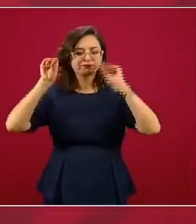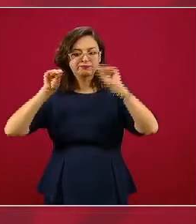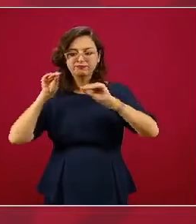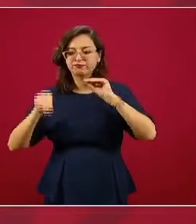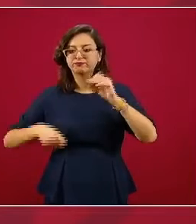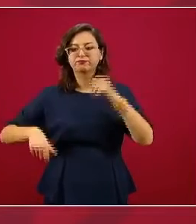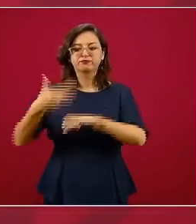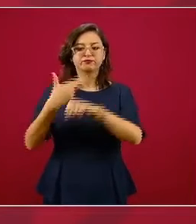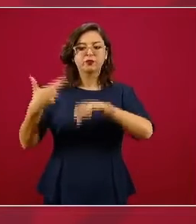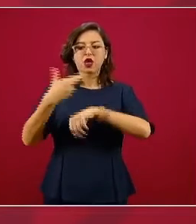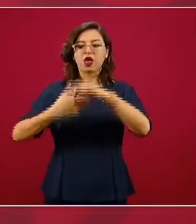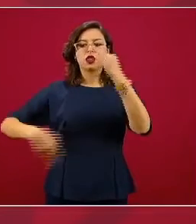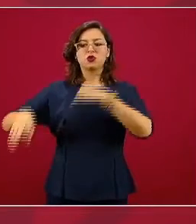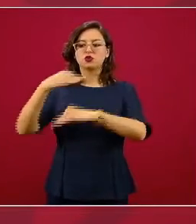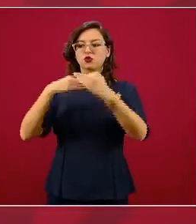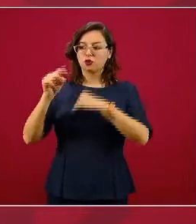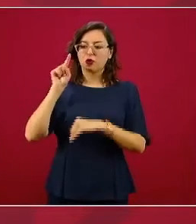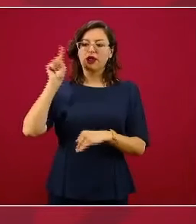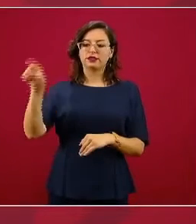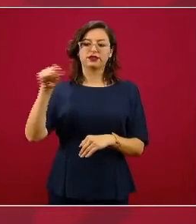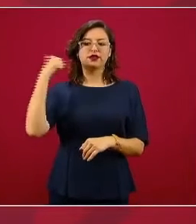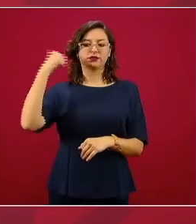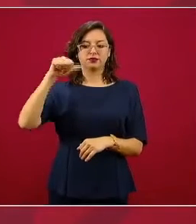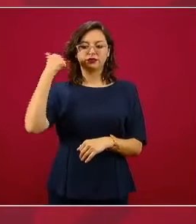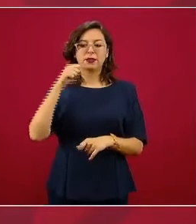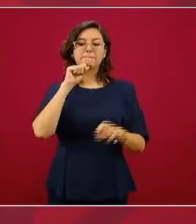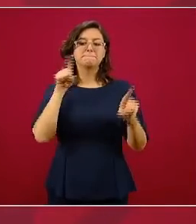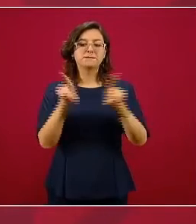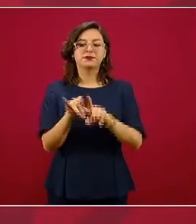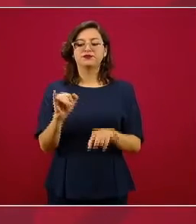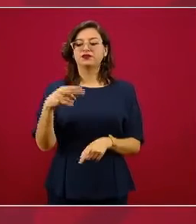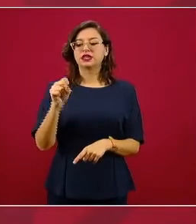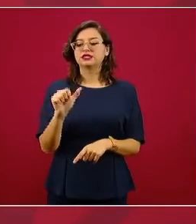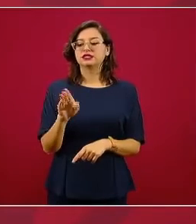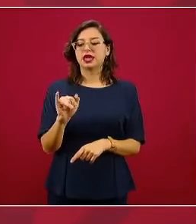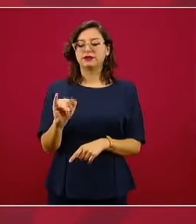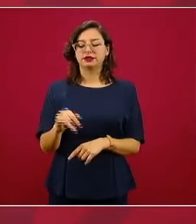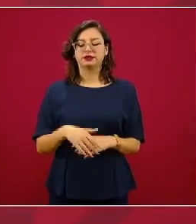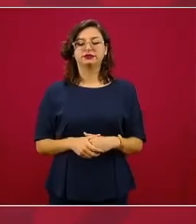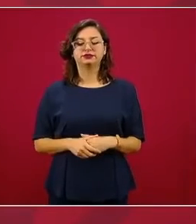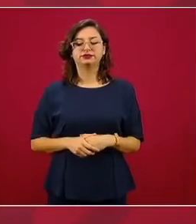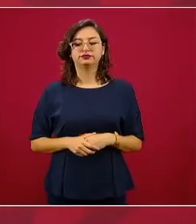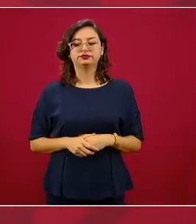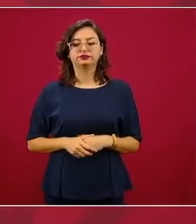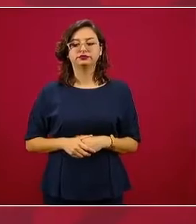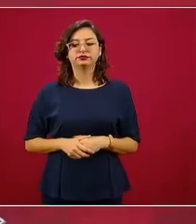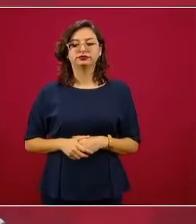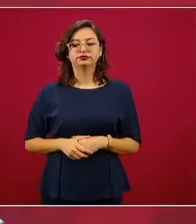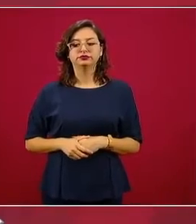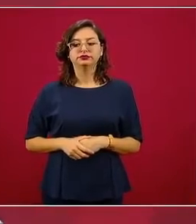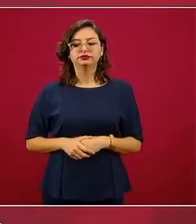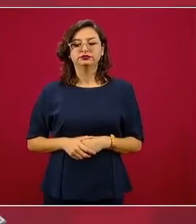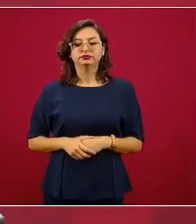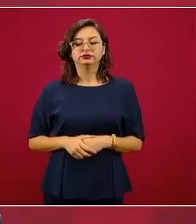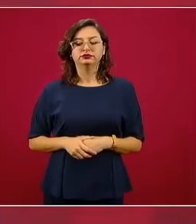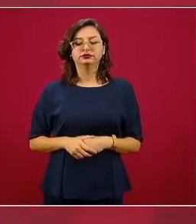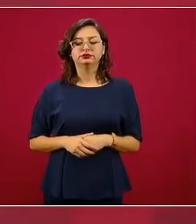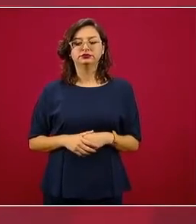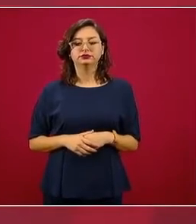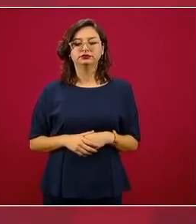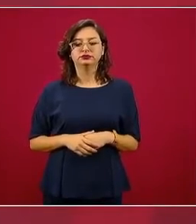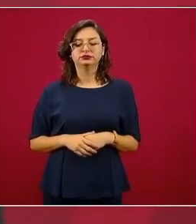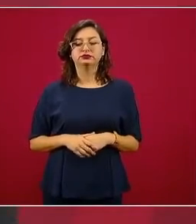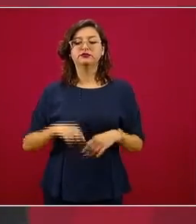que se está dando a través del INSABI. Quiero también aquí mencionar